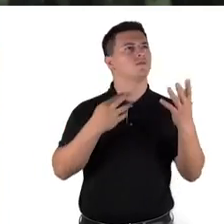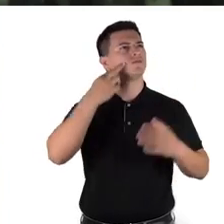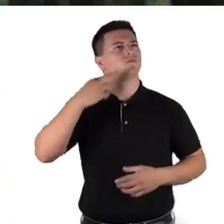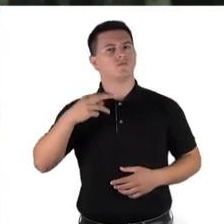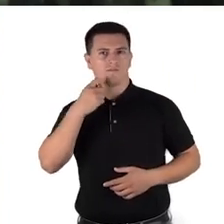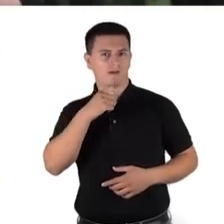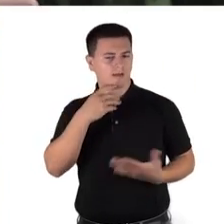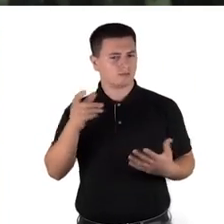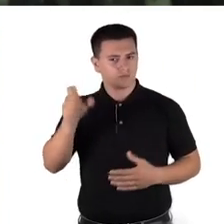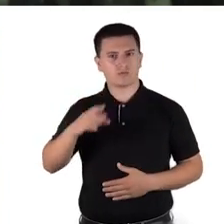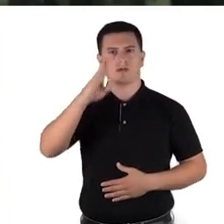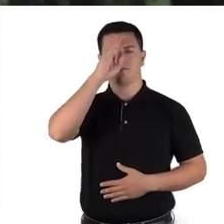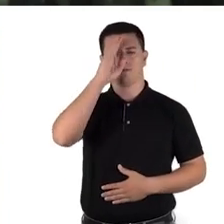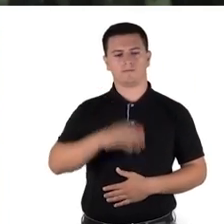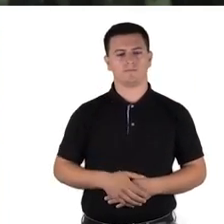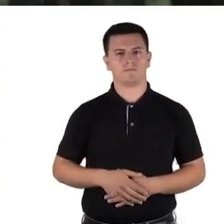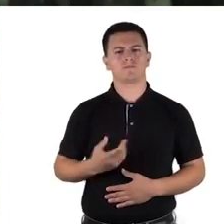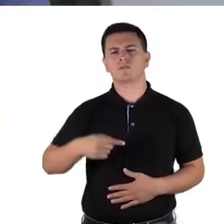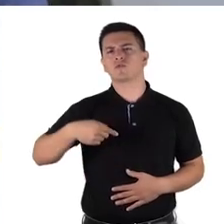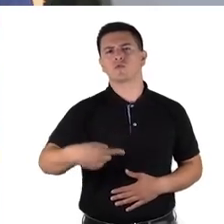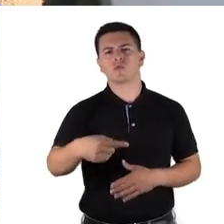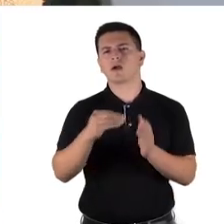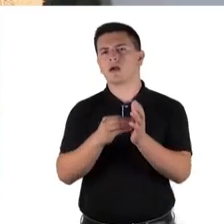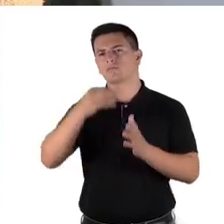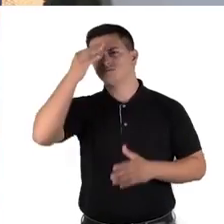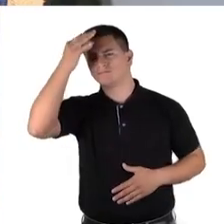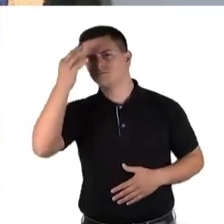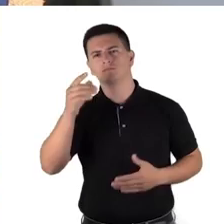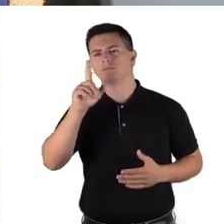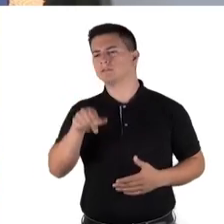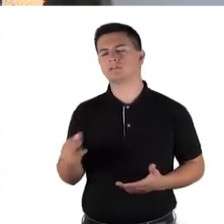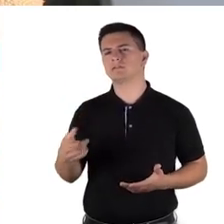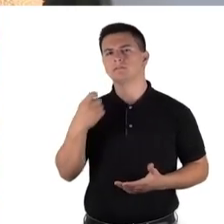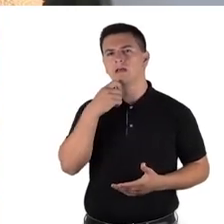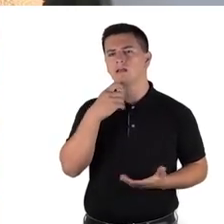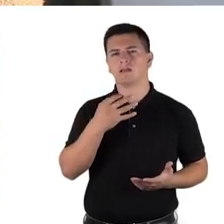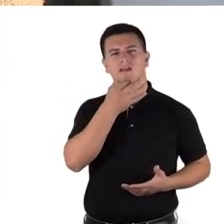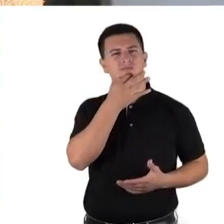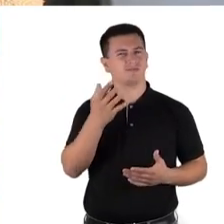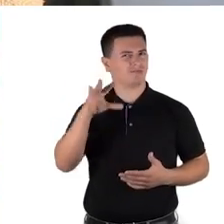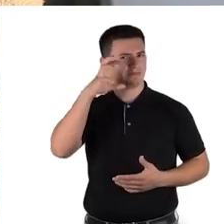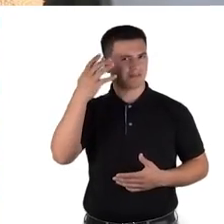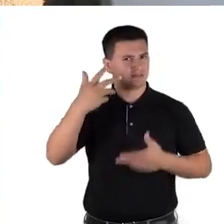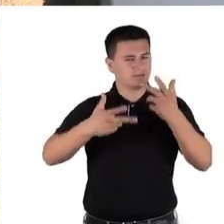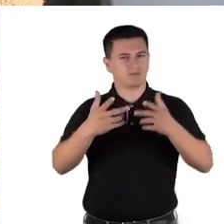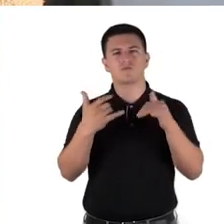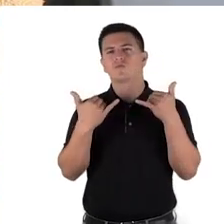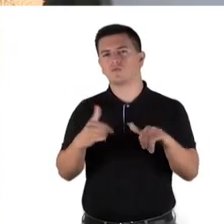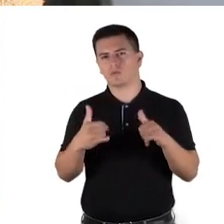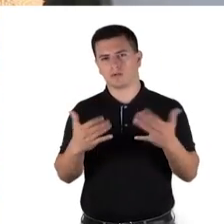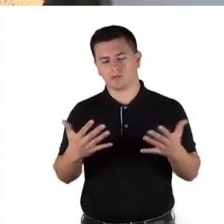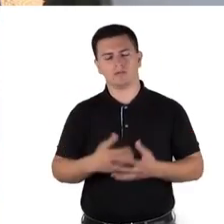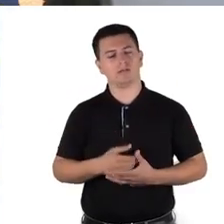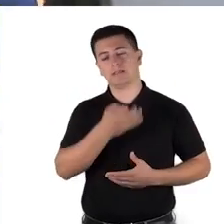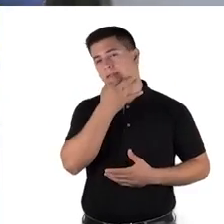aburridos, porque ahí también se genera el aprendizaje en ese momento. La rutina de los chicos que tienen que incluir, porque hablábamos el otro día